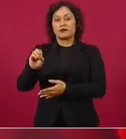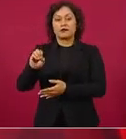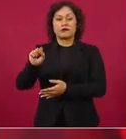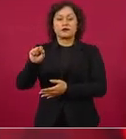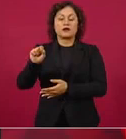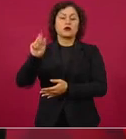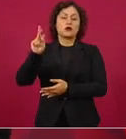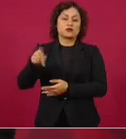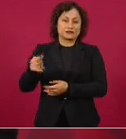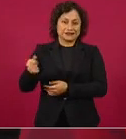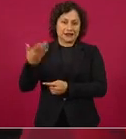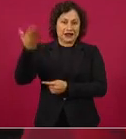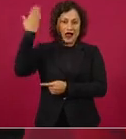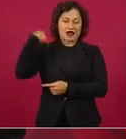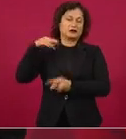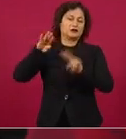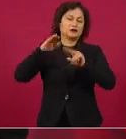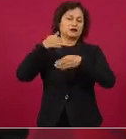muy buen libro,